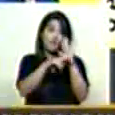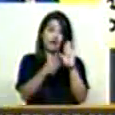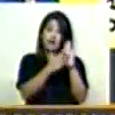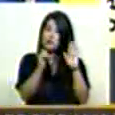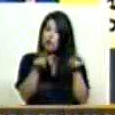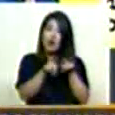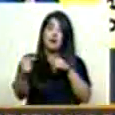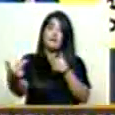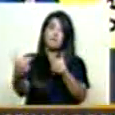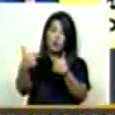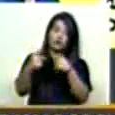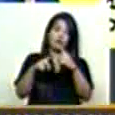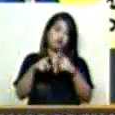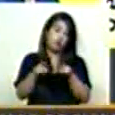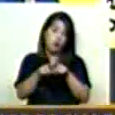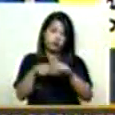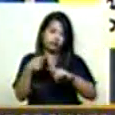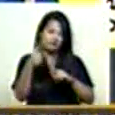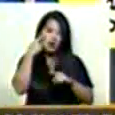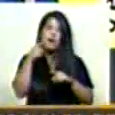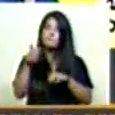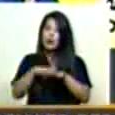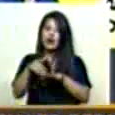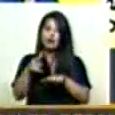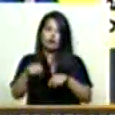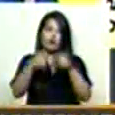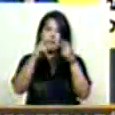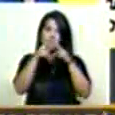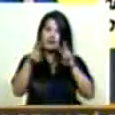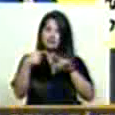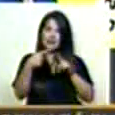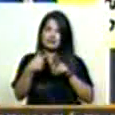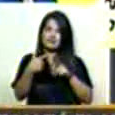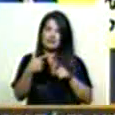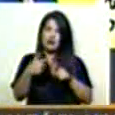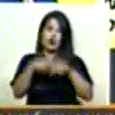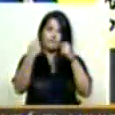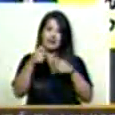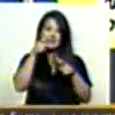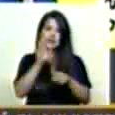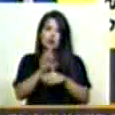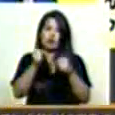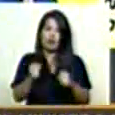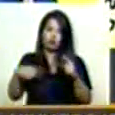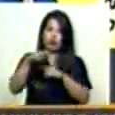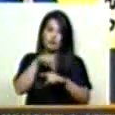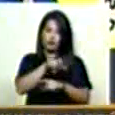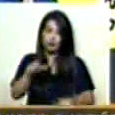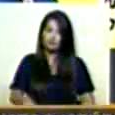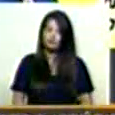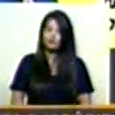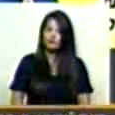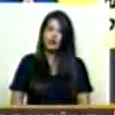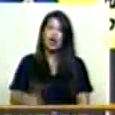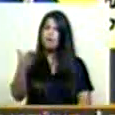que atentan contra la paz social y vulneran la seguridad pública los fallecidos